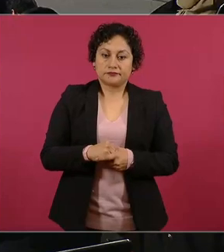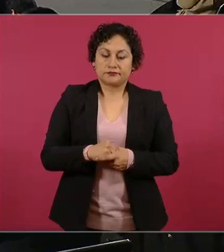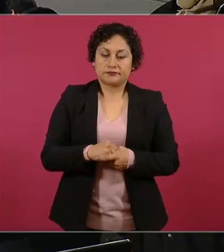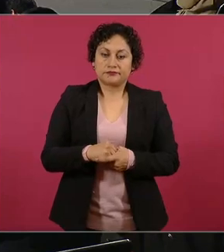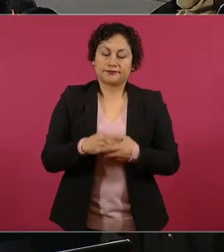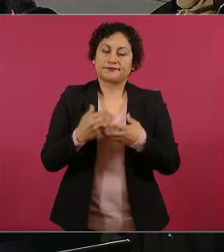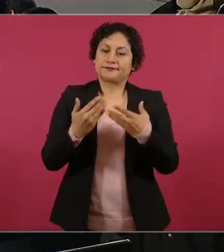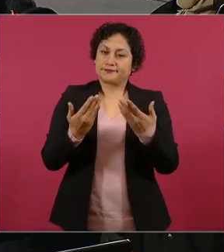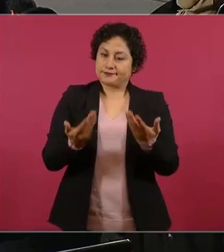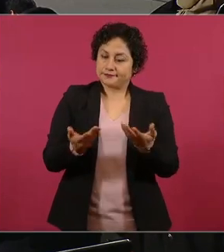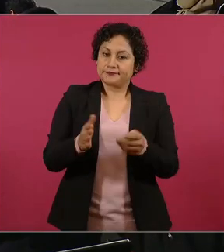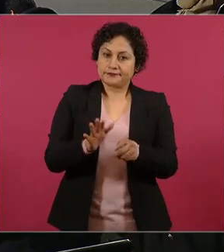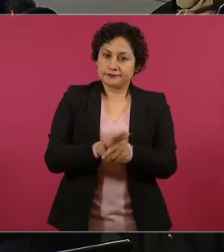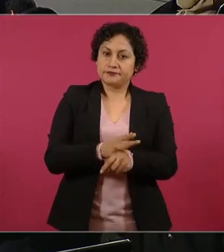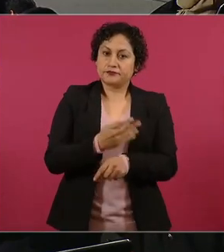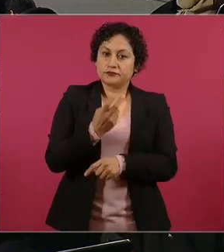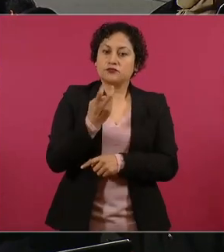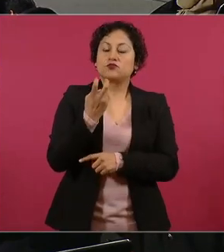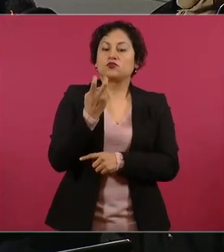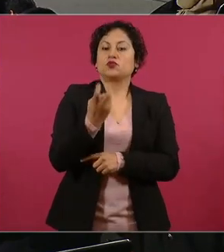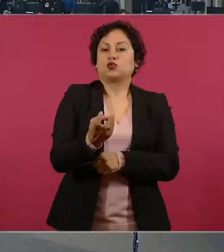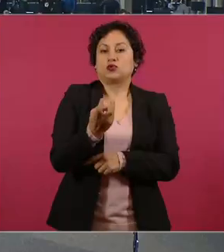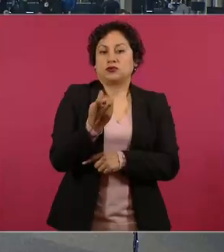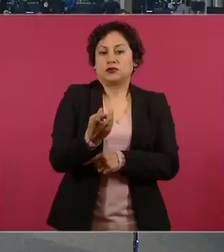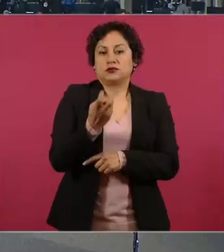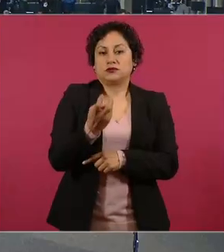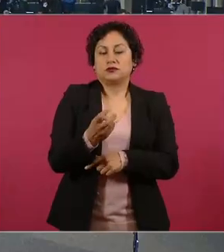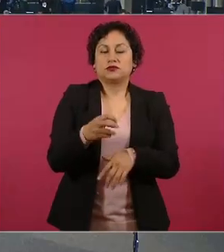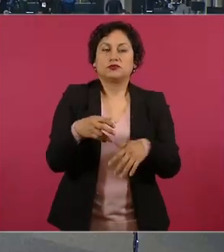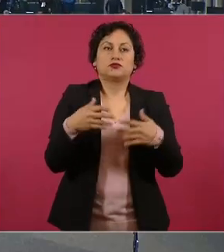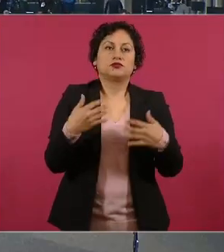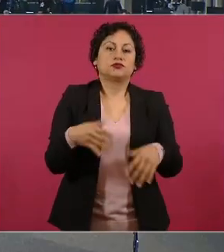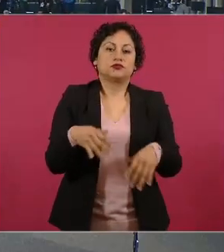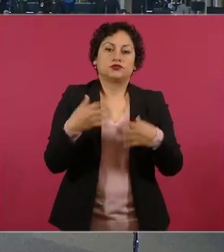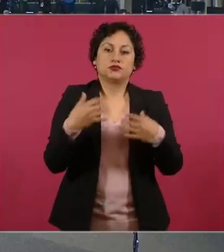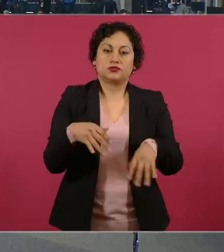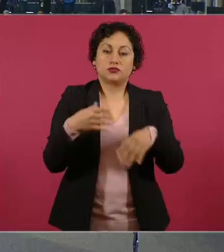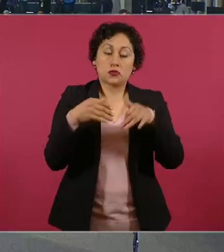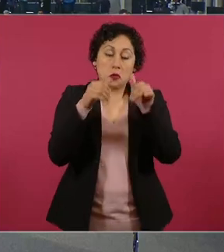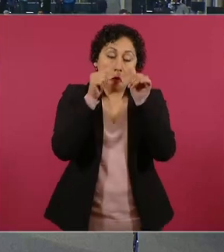Por eso tenemos que cuidar mucho, mucho, mucho